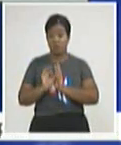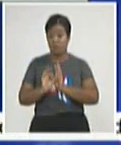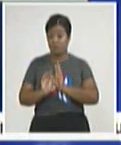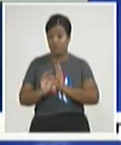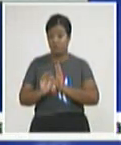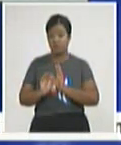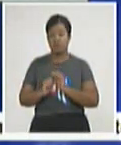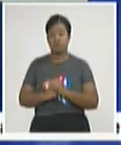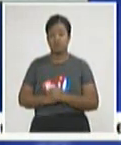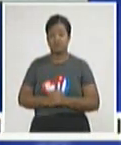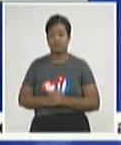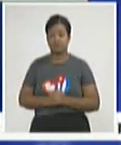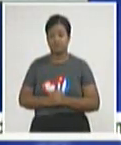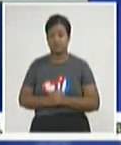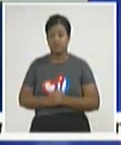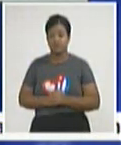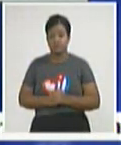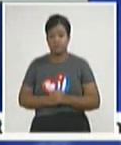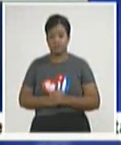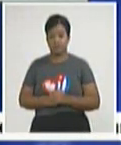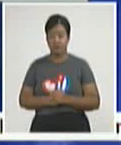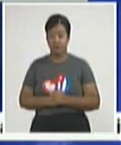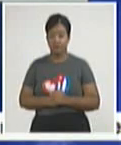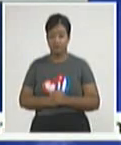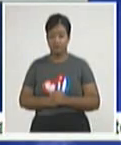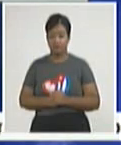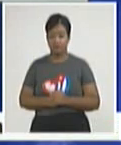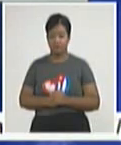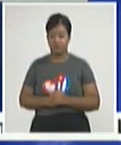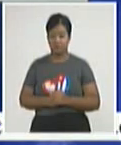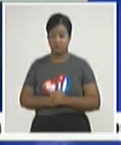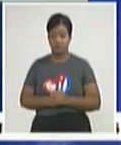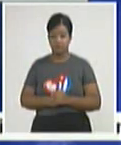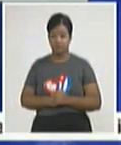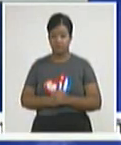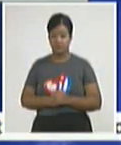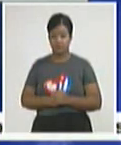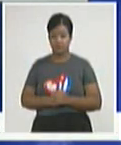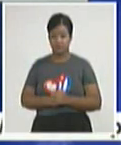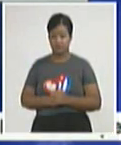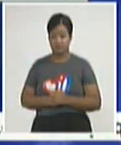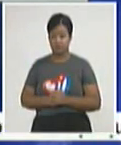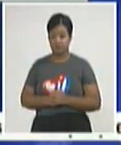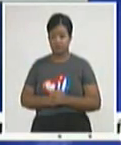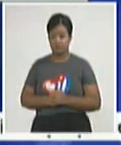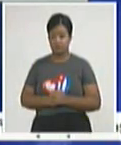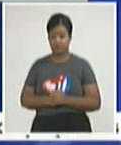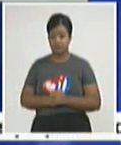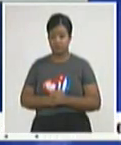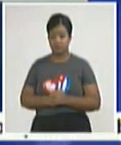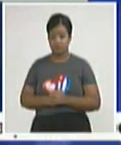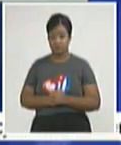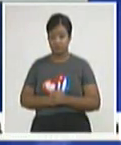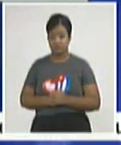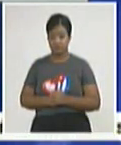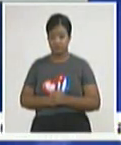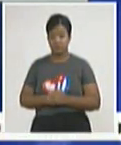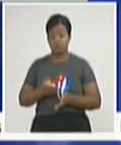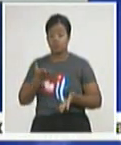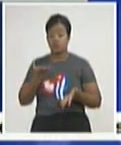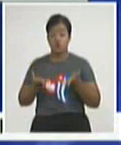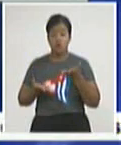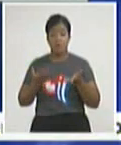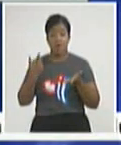que se diagnosticaron 191 pacientes, casos autóctonos, menos que el